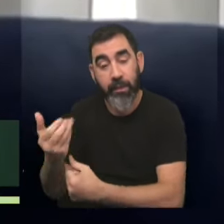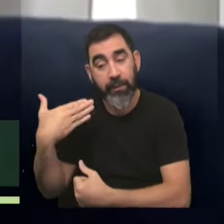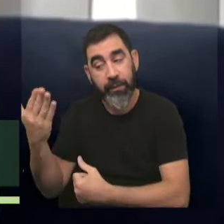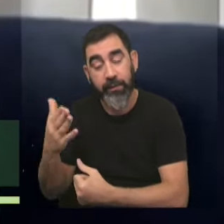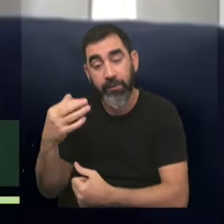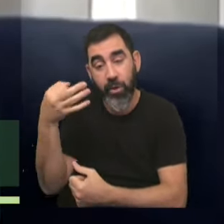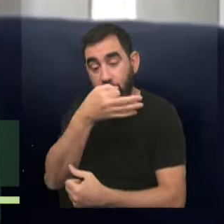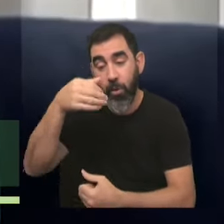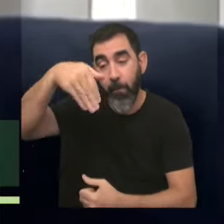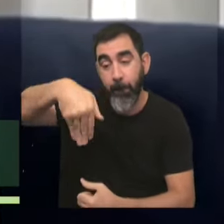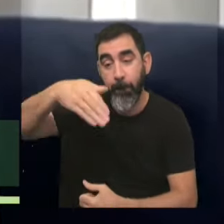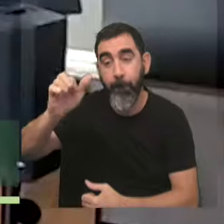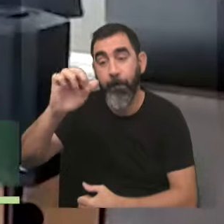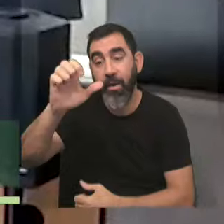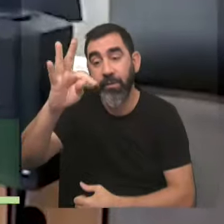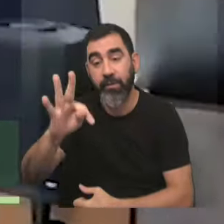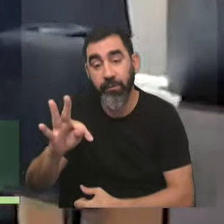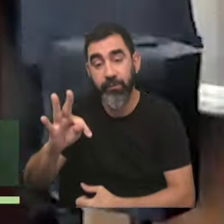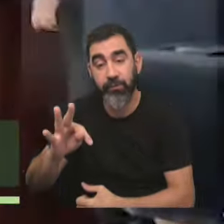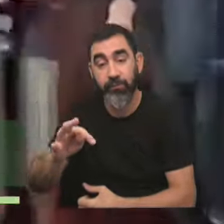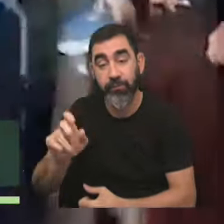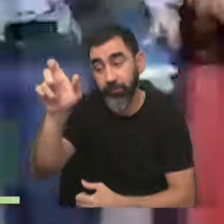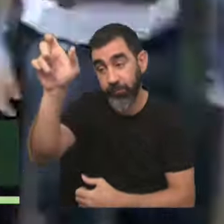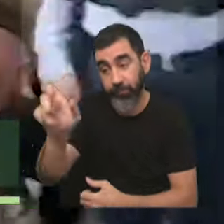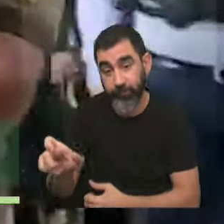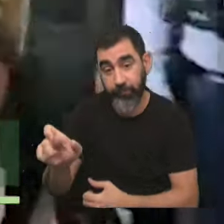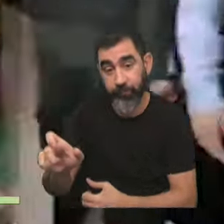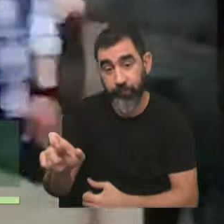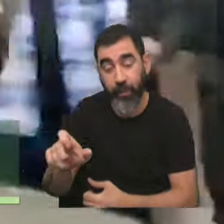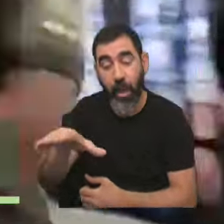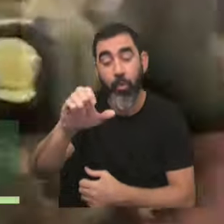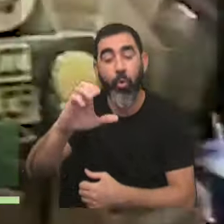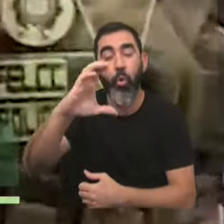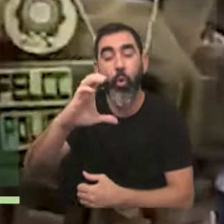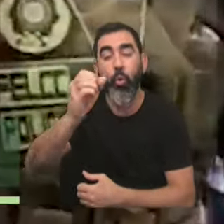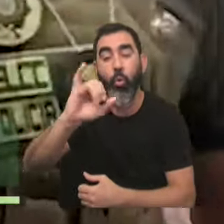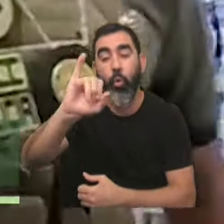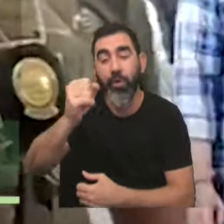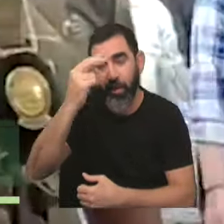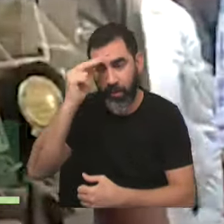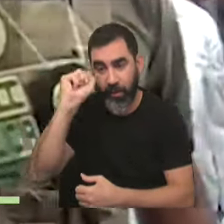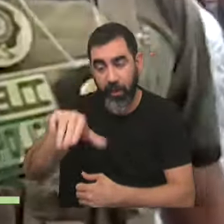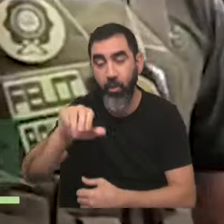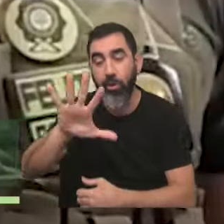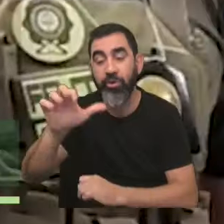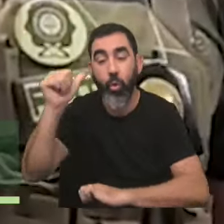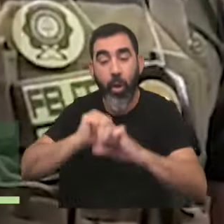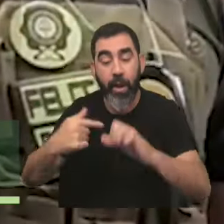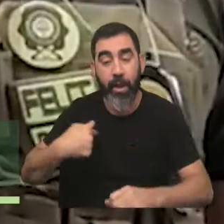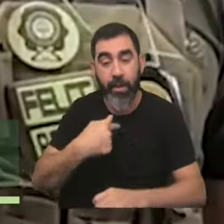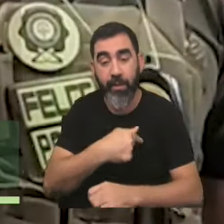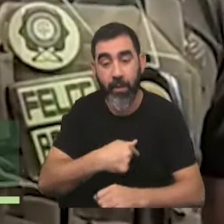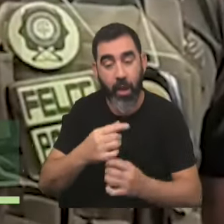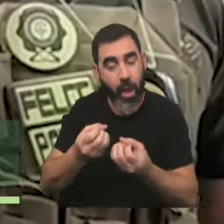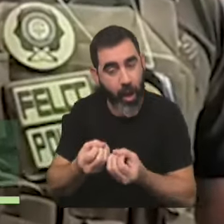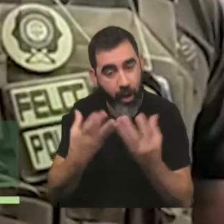narcotraficante Sebastián marcet erlan ivar García alias elca fue internado en un hospital con cinco heridas de bala siendo su estado